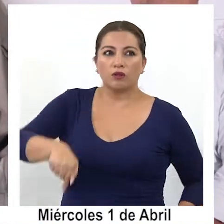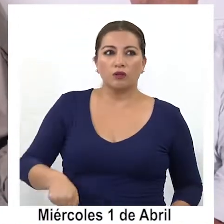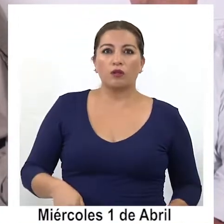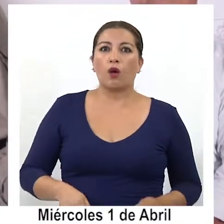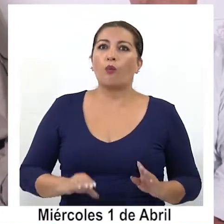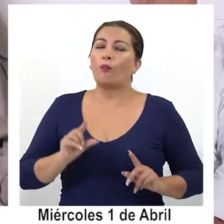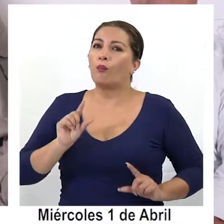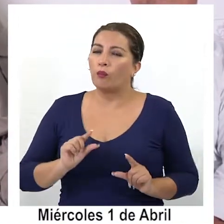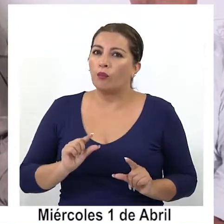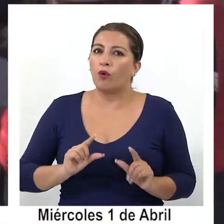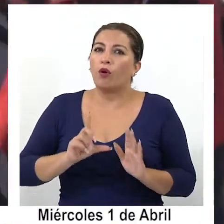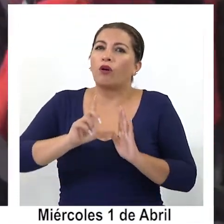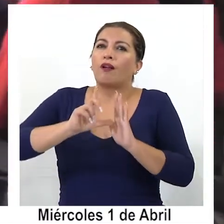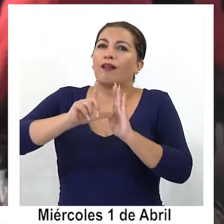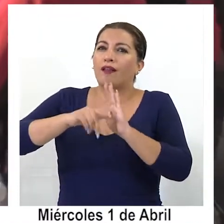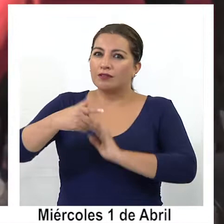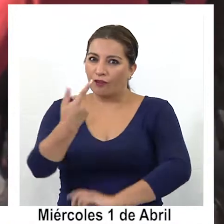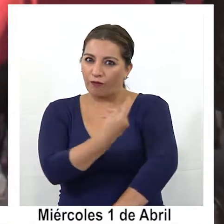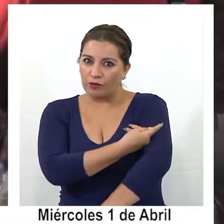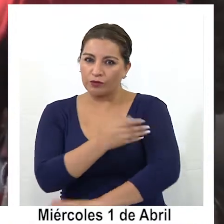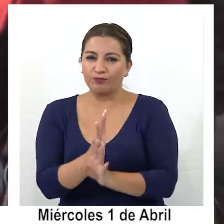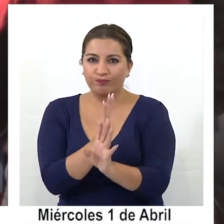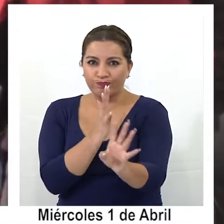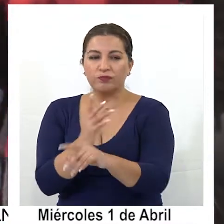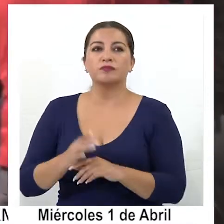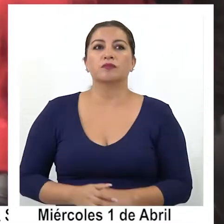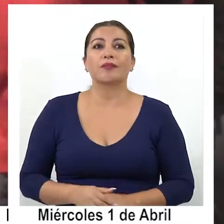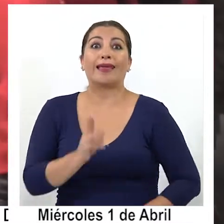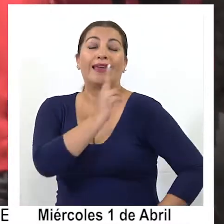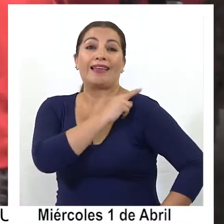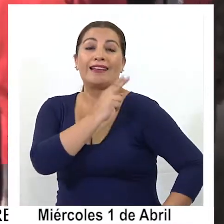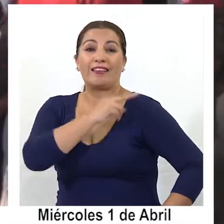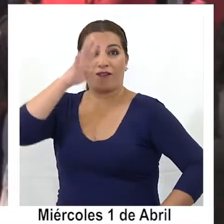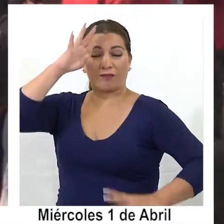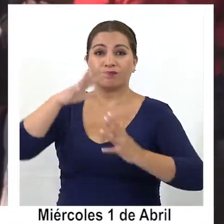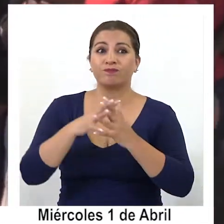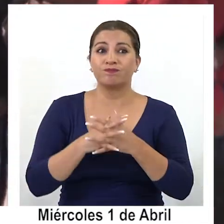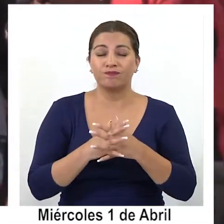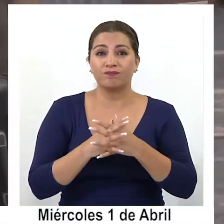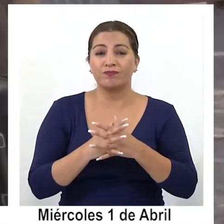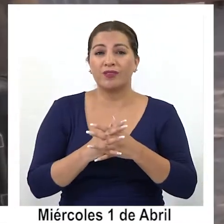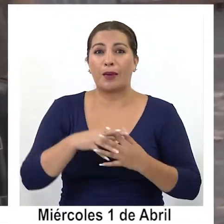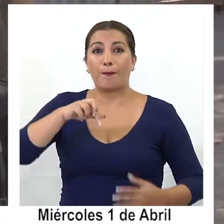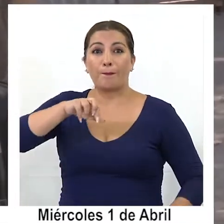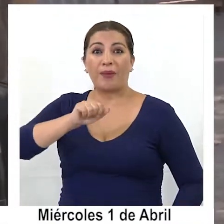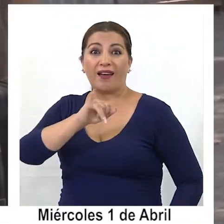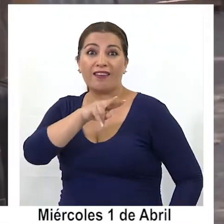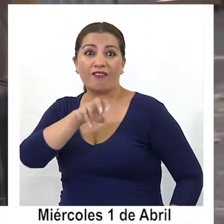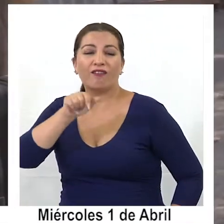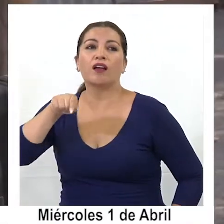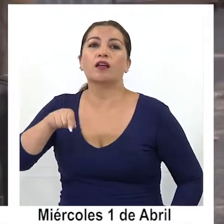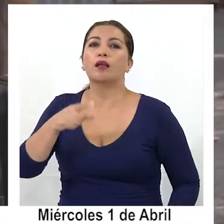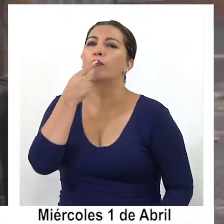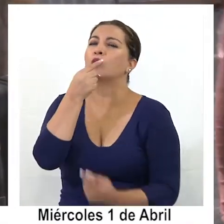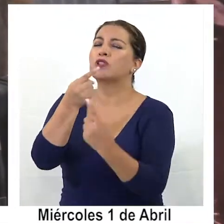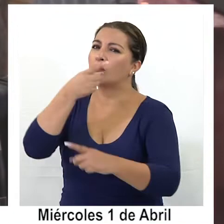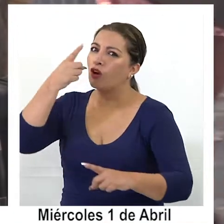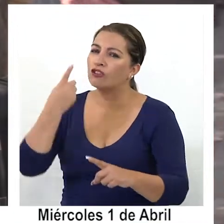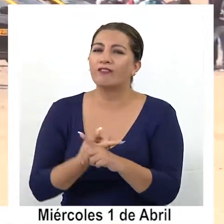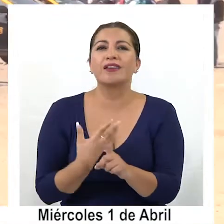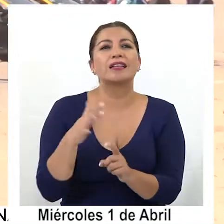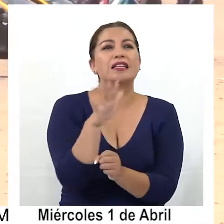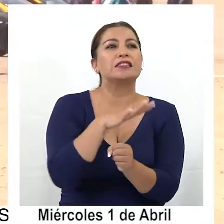ralentizado la vacunación. Por su parte, el general Guillermo Paiva fue consultado nuevamente por la situación que están